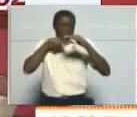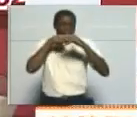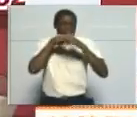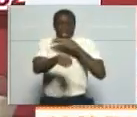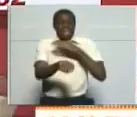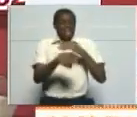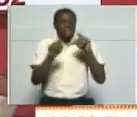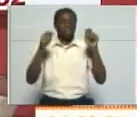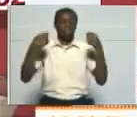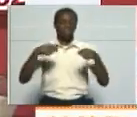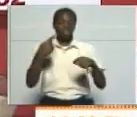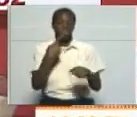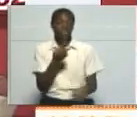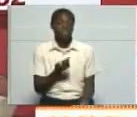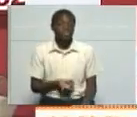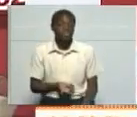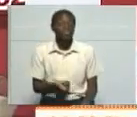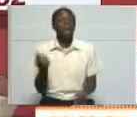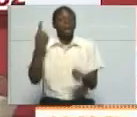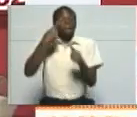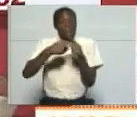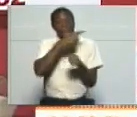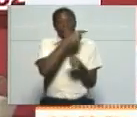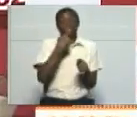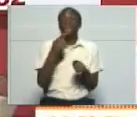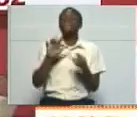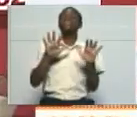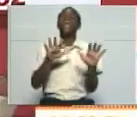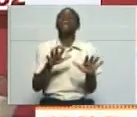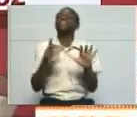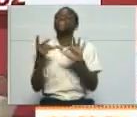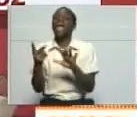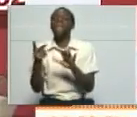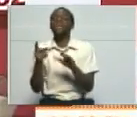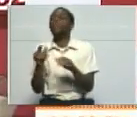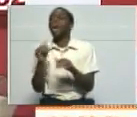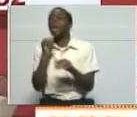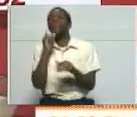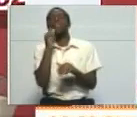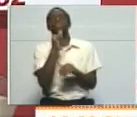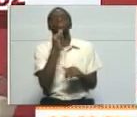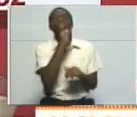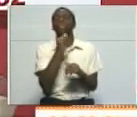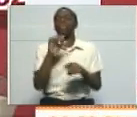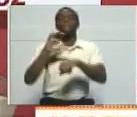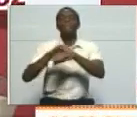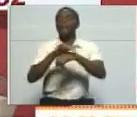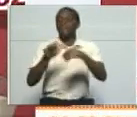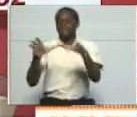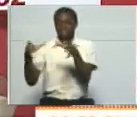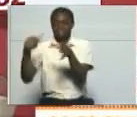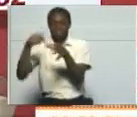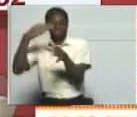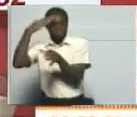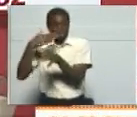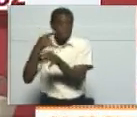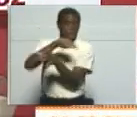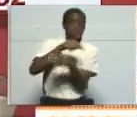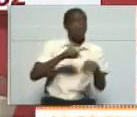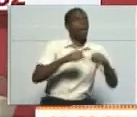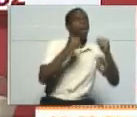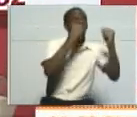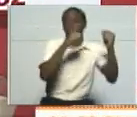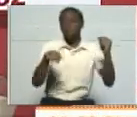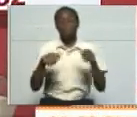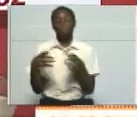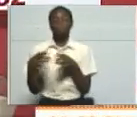Asimismo, informó tener 16 investigaciones abiertas por denuncias civiles contra grupos armados que actúan cerca de los cuerpos de seguridad sin que los detengan.